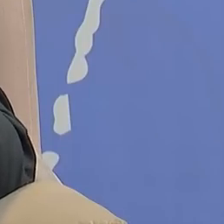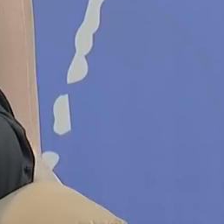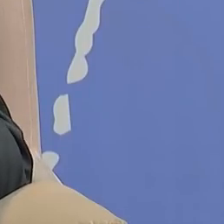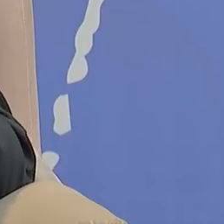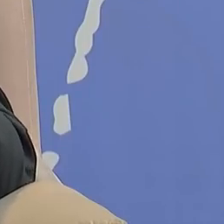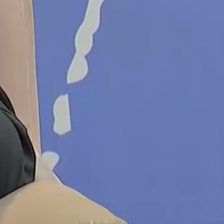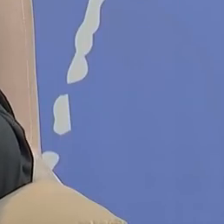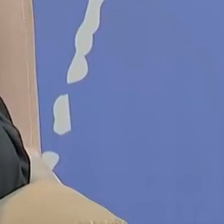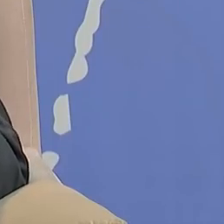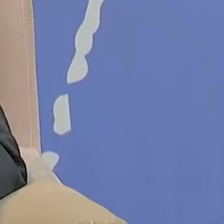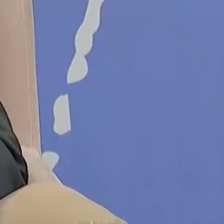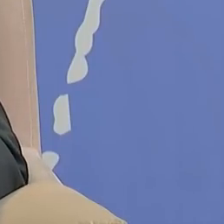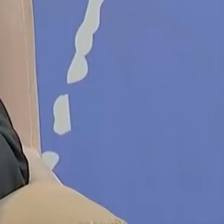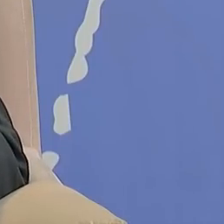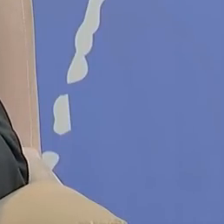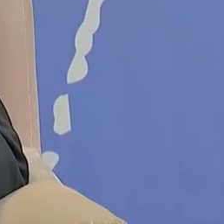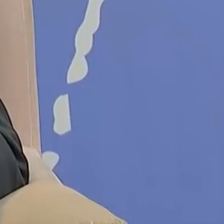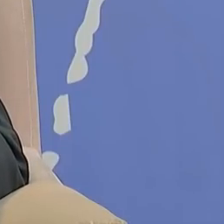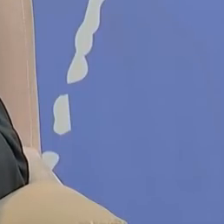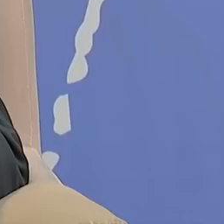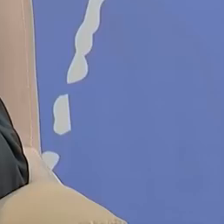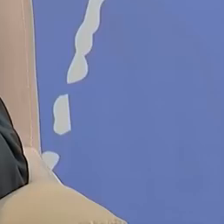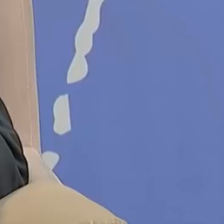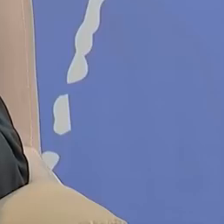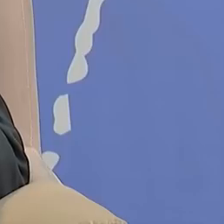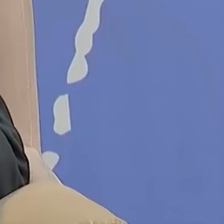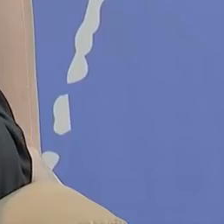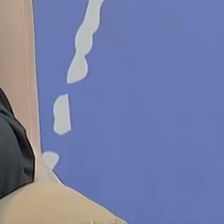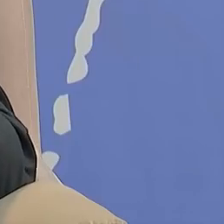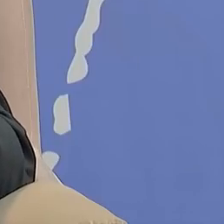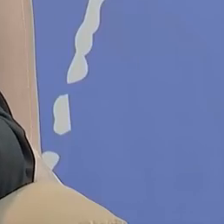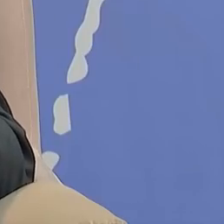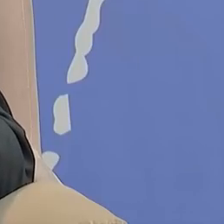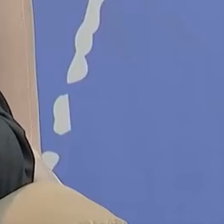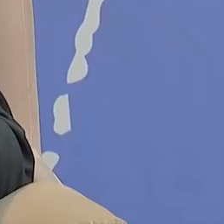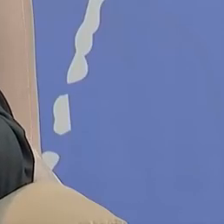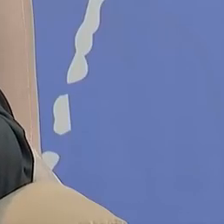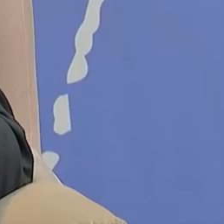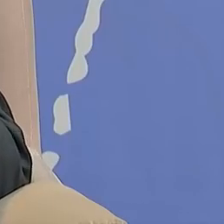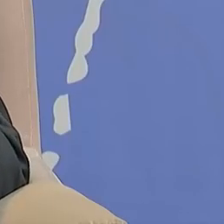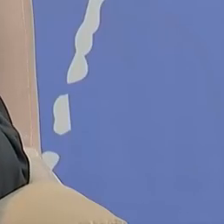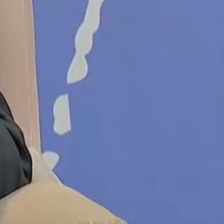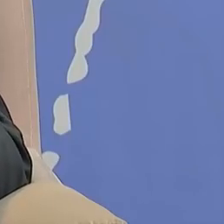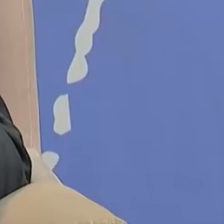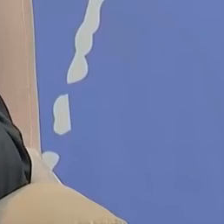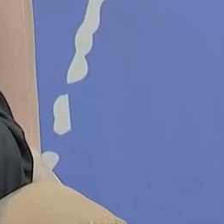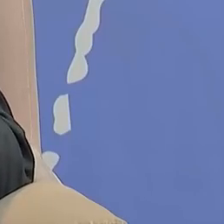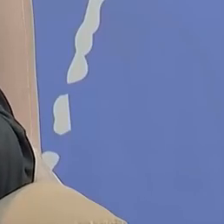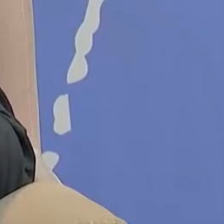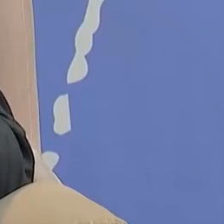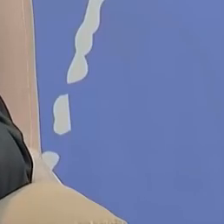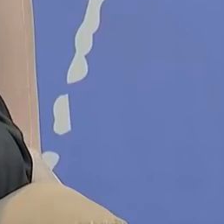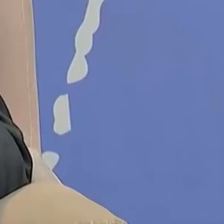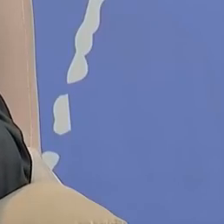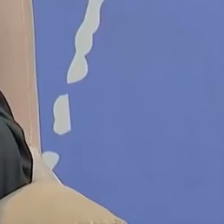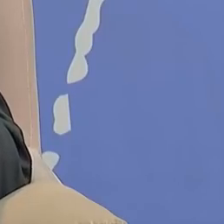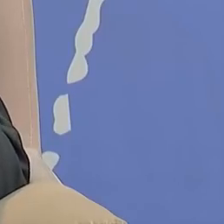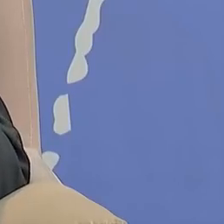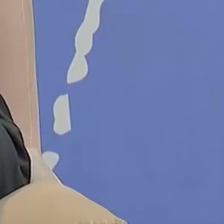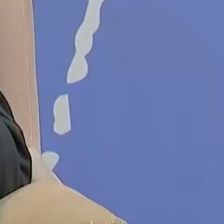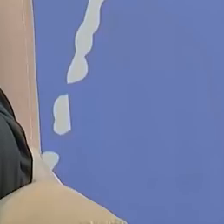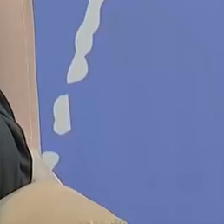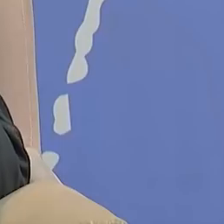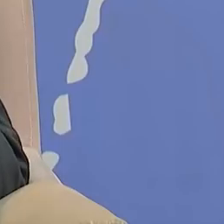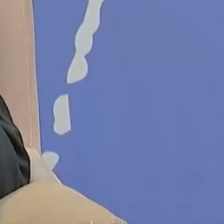y compartían una singularidad de vida en ese sentido, ella puede solicitar que se declare la unión marital de hecho mediante